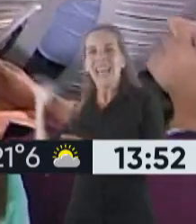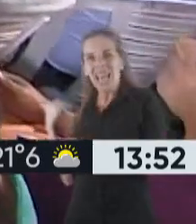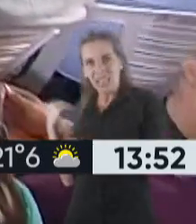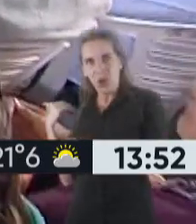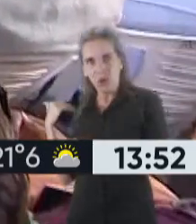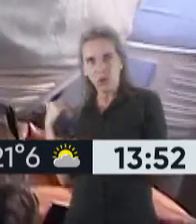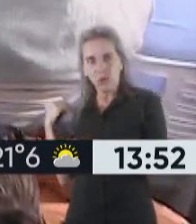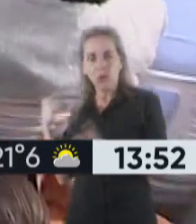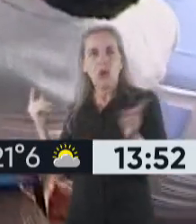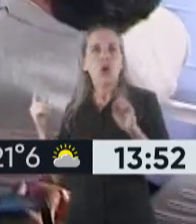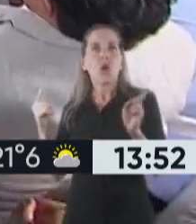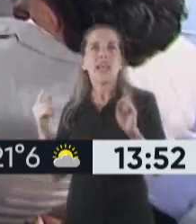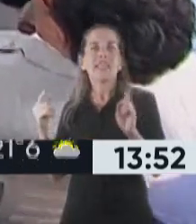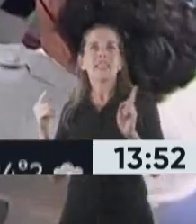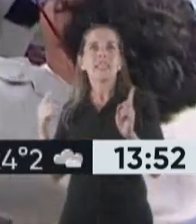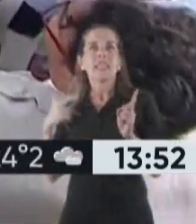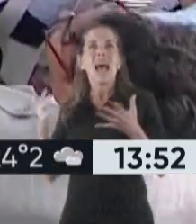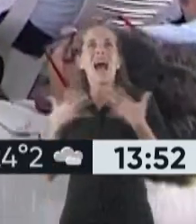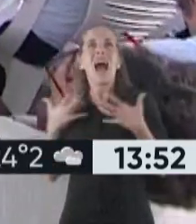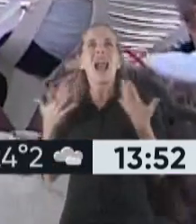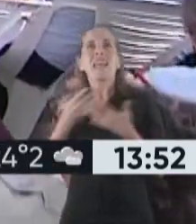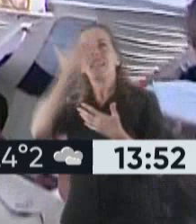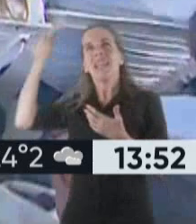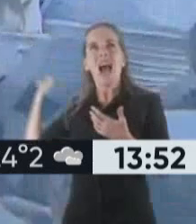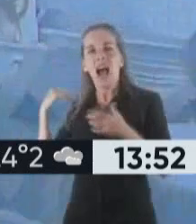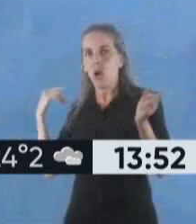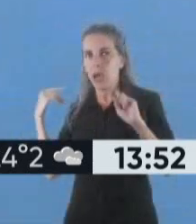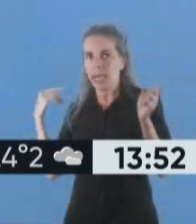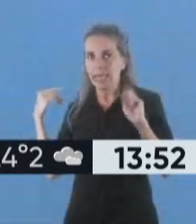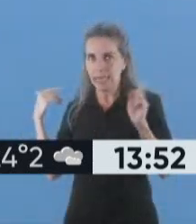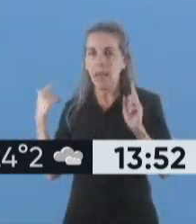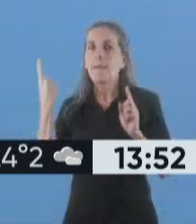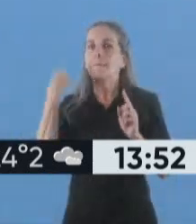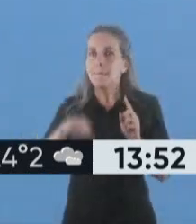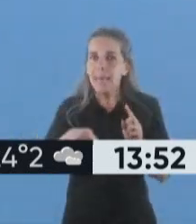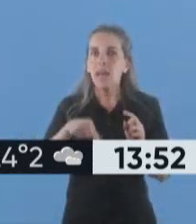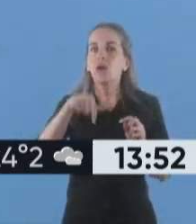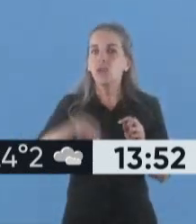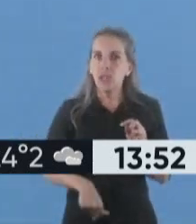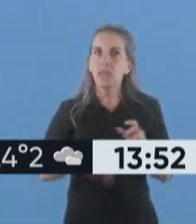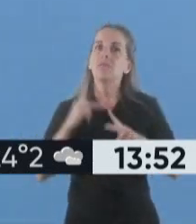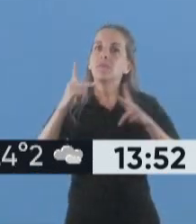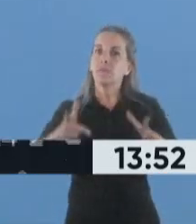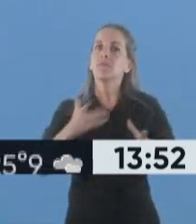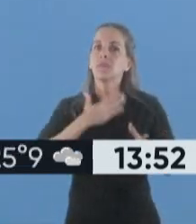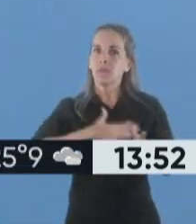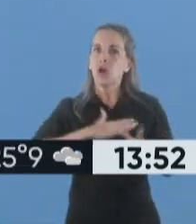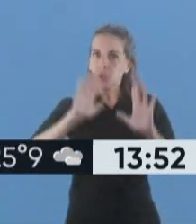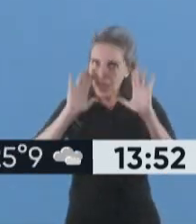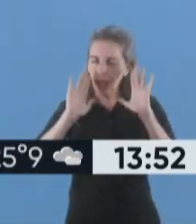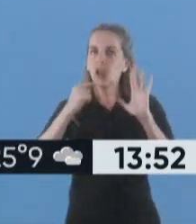con alegría, no le voy a mentir, sí pueda tener la alegría de decir,